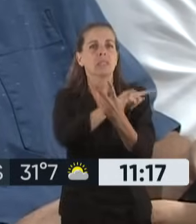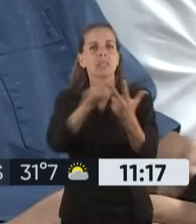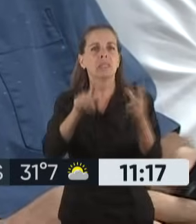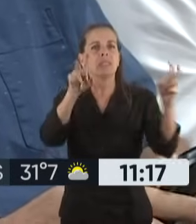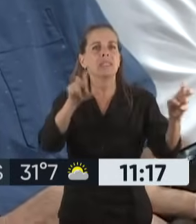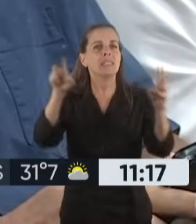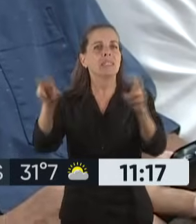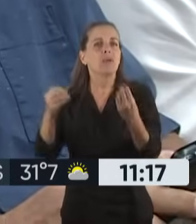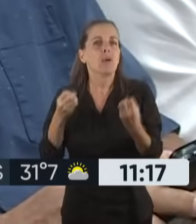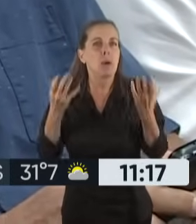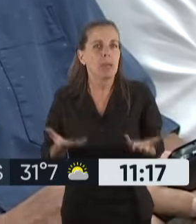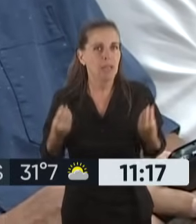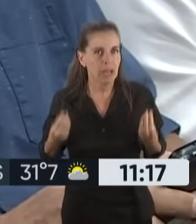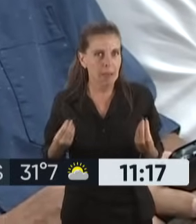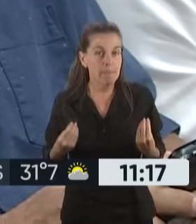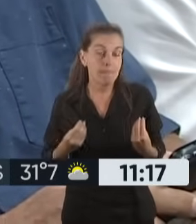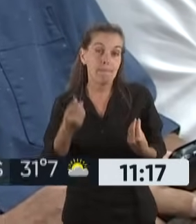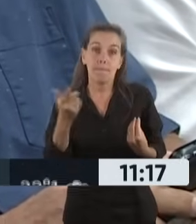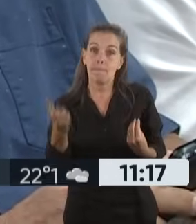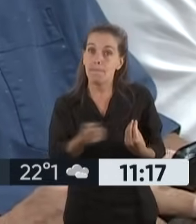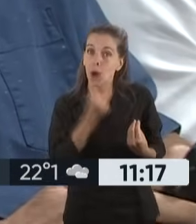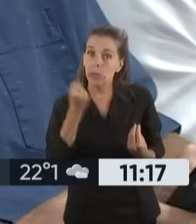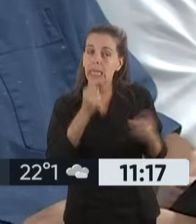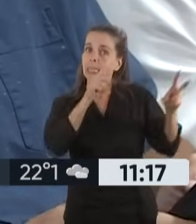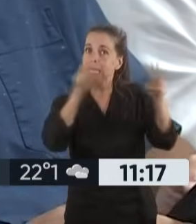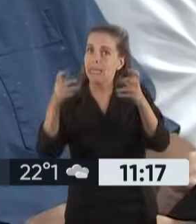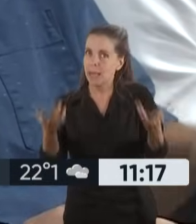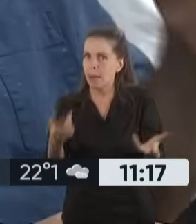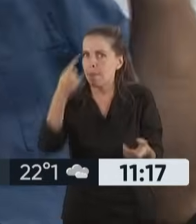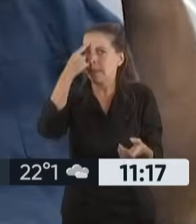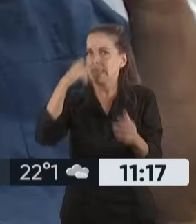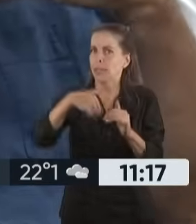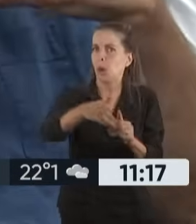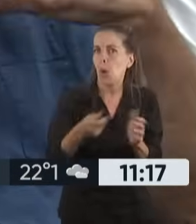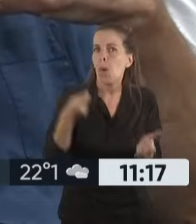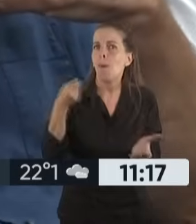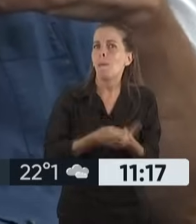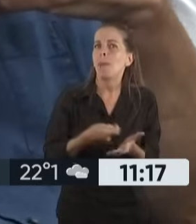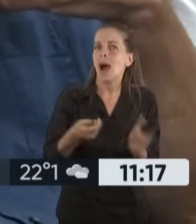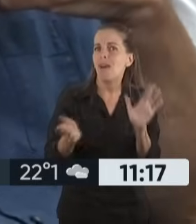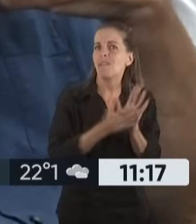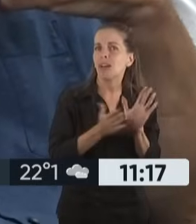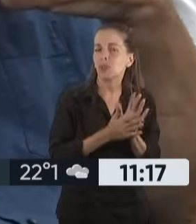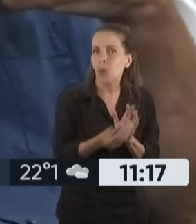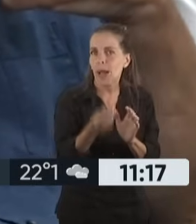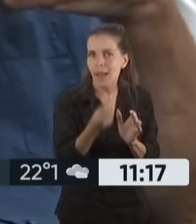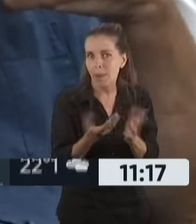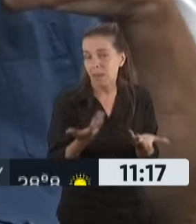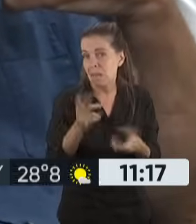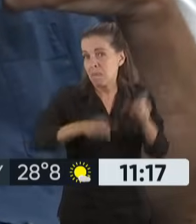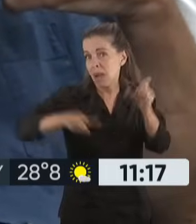temas? Porque son tres temas que creo que van a afectar a las tarifas fundamentalmente, que es algo que la población